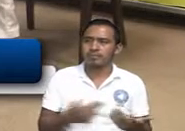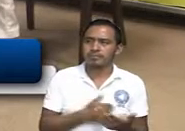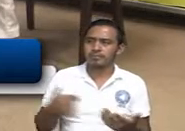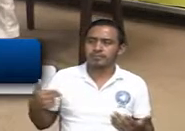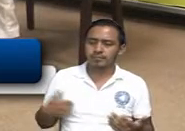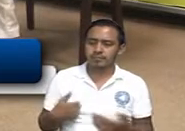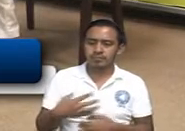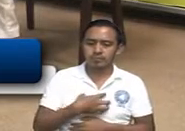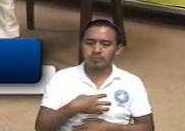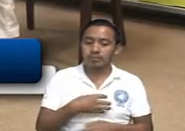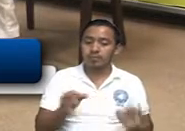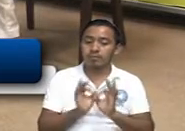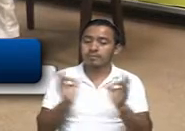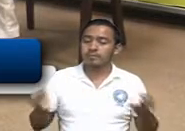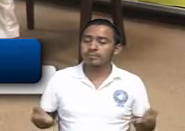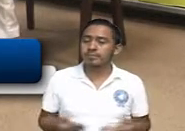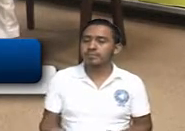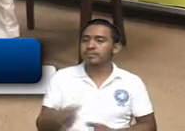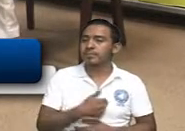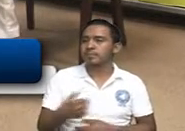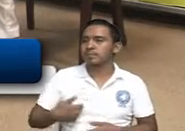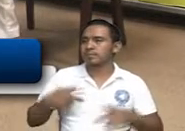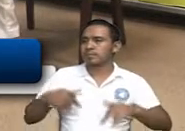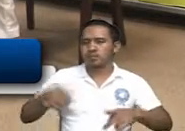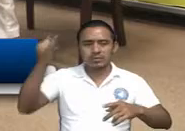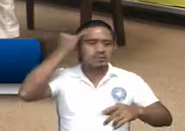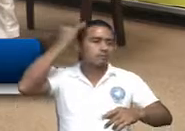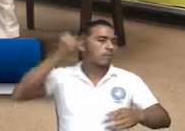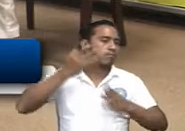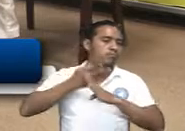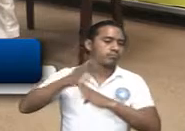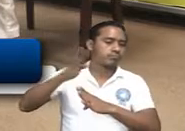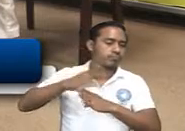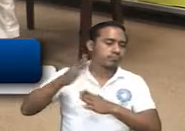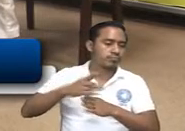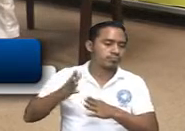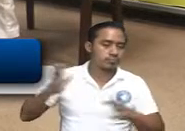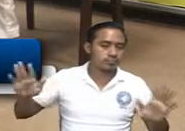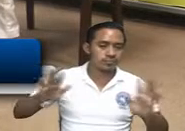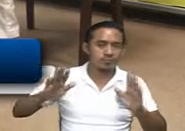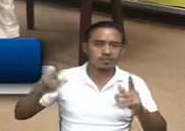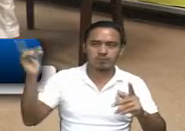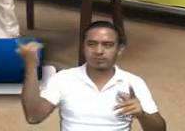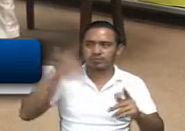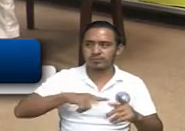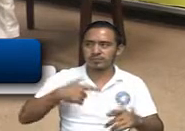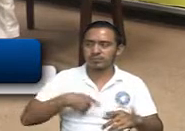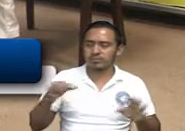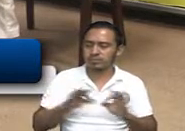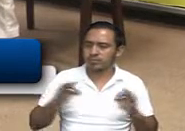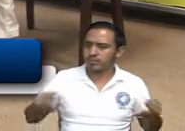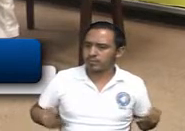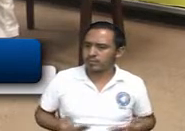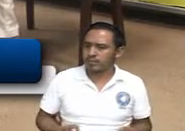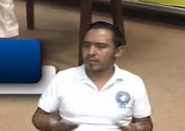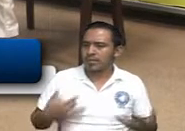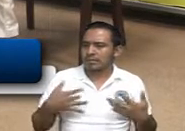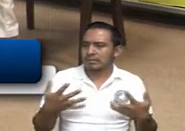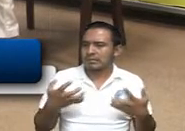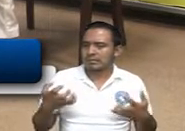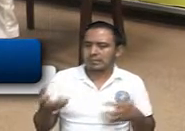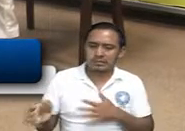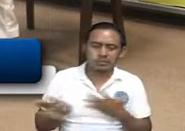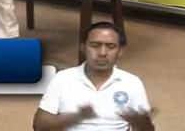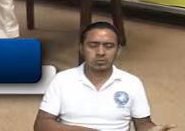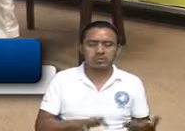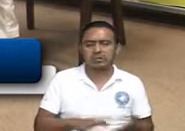nosotros en nuestra familia para que se alejen esas ideas, alejar esas ideas feas de nuestra familia, de querer